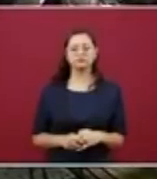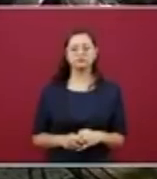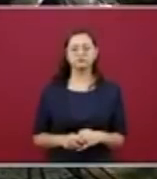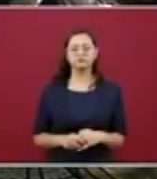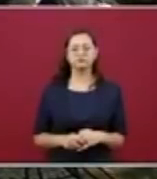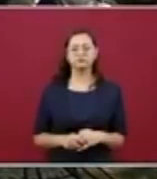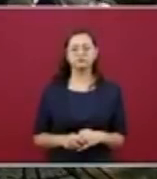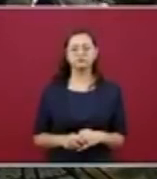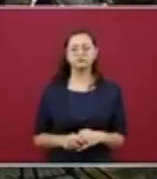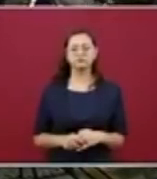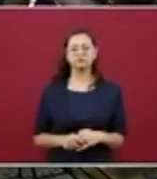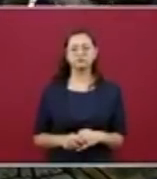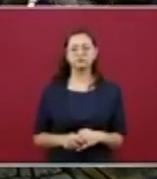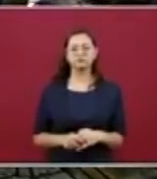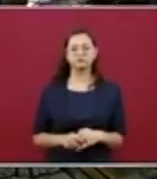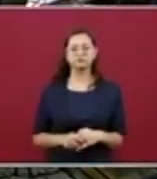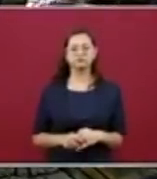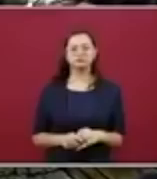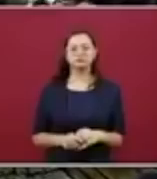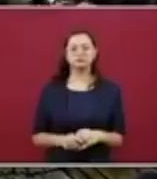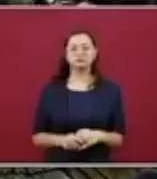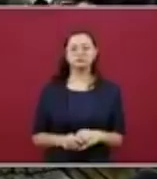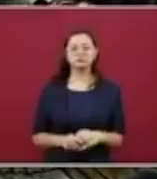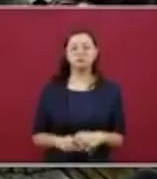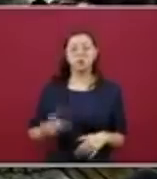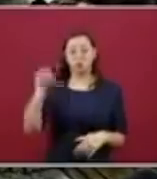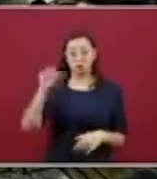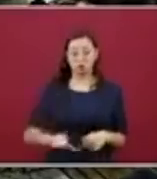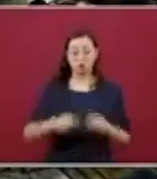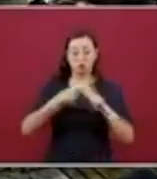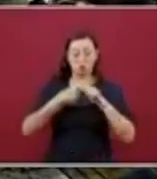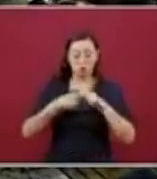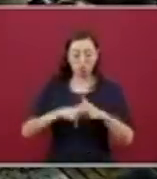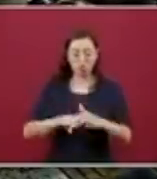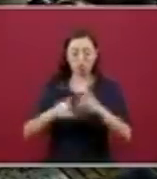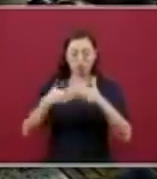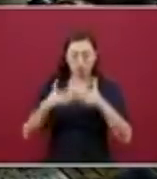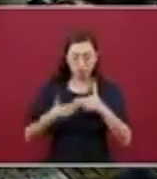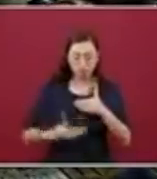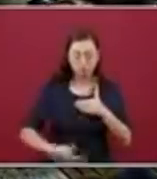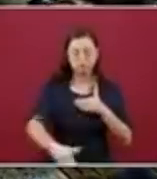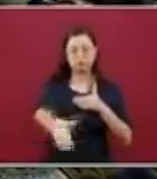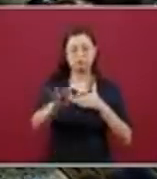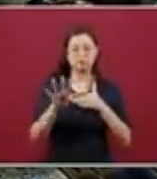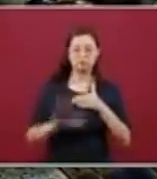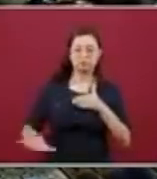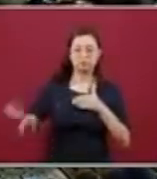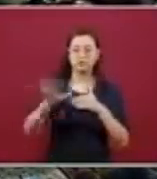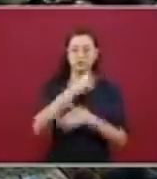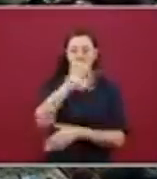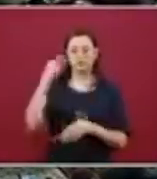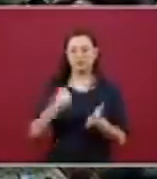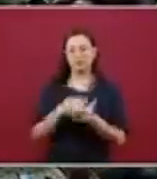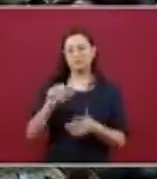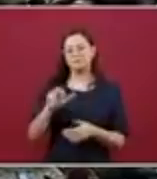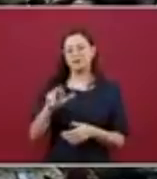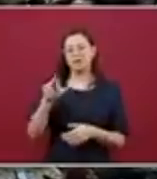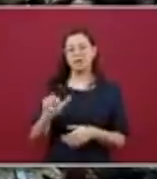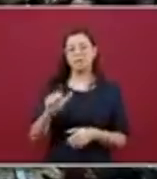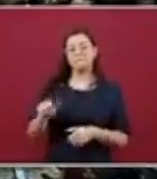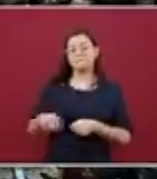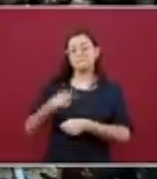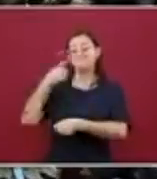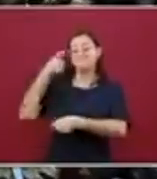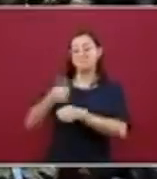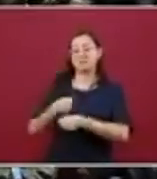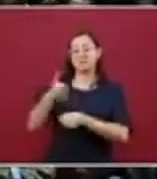El día de hoy se inicia una etapa más en estas Islas Marías. La primera fue cuando su fundación,